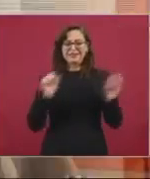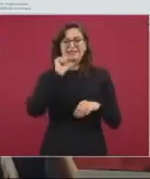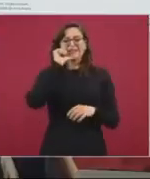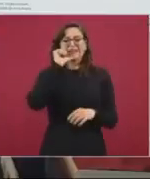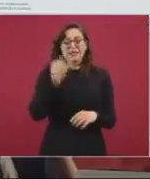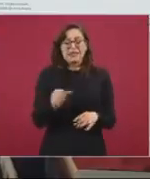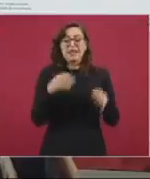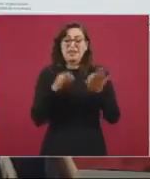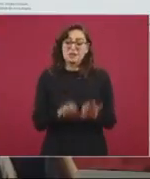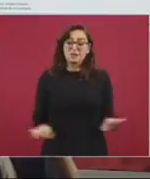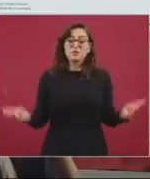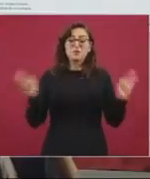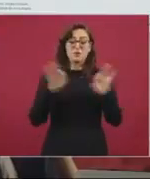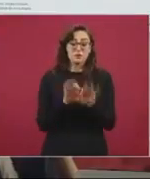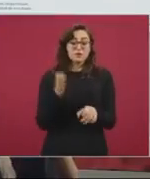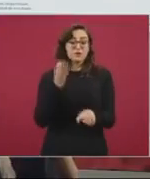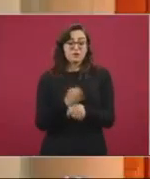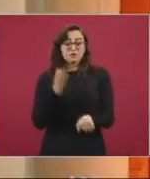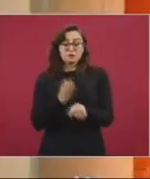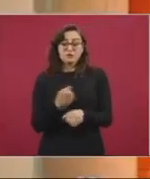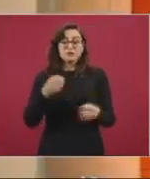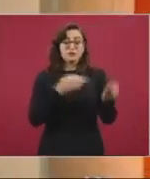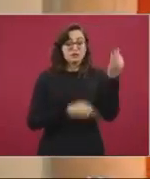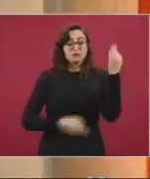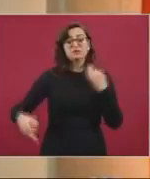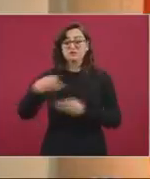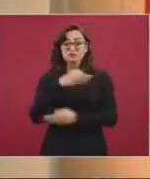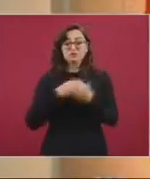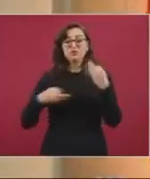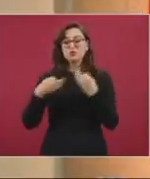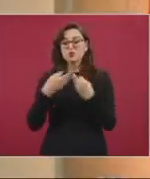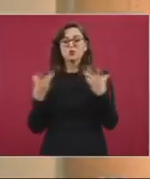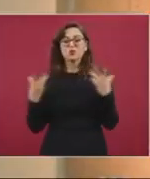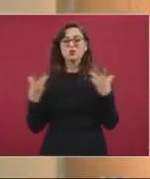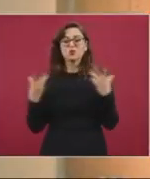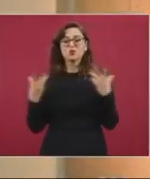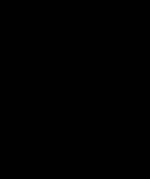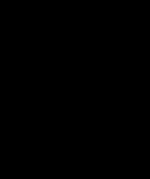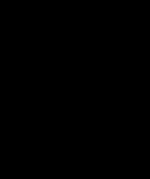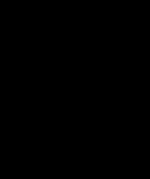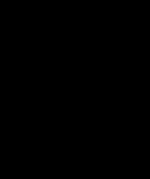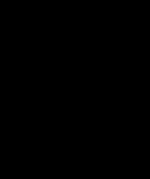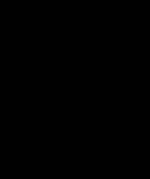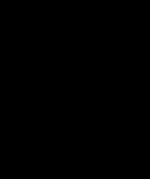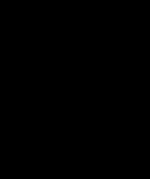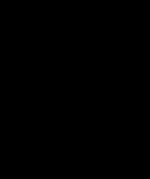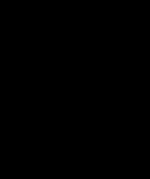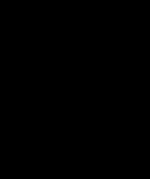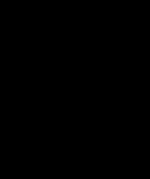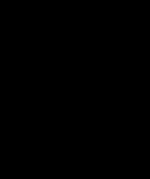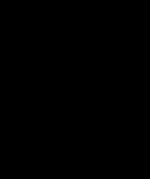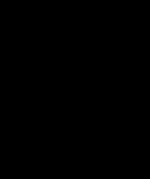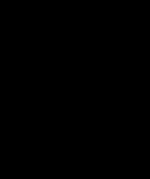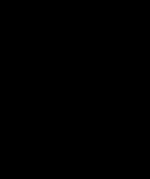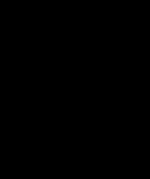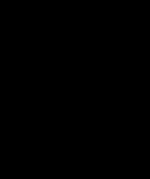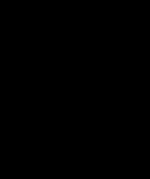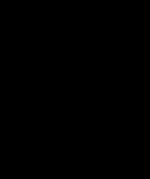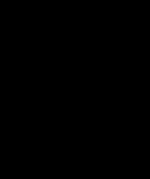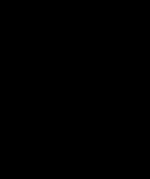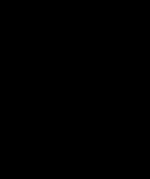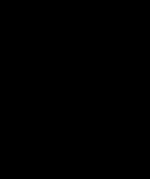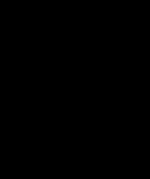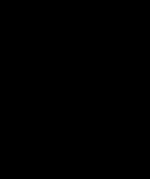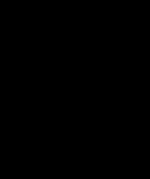que todas y todos tengamos este mensaje, se difunda este mensaje. Ayudemos al vecino, ayudemos al otro,